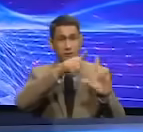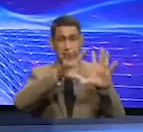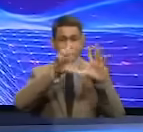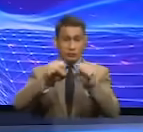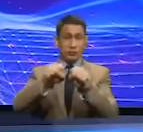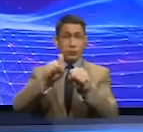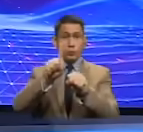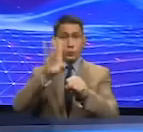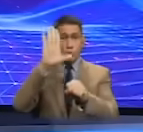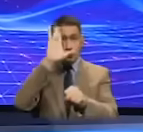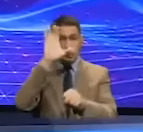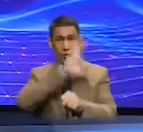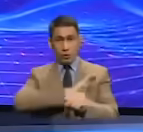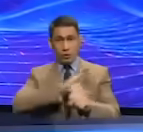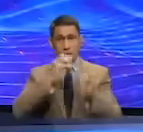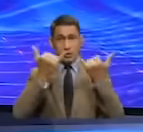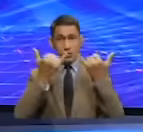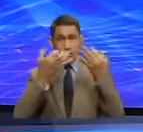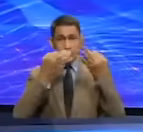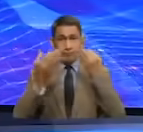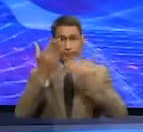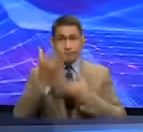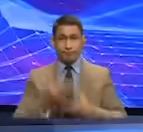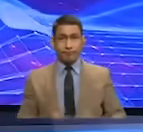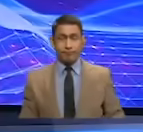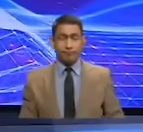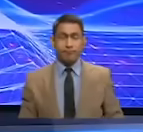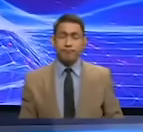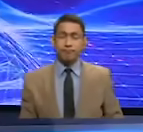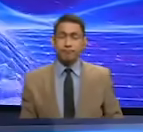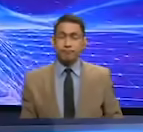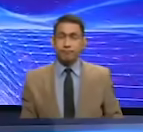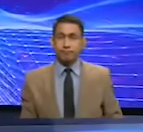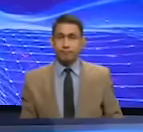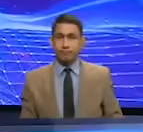policía, Fernando Escurra, con los detalles.